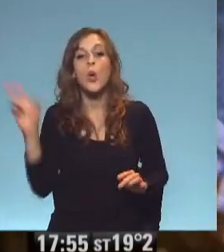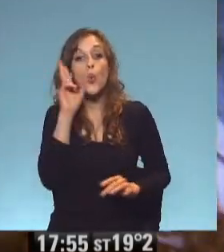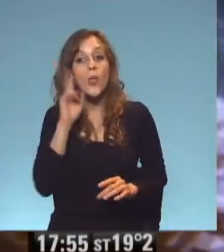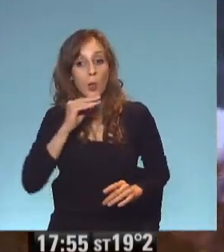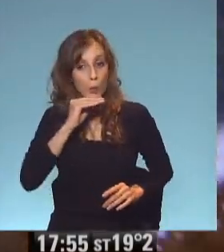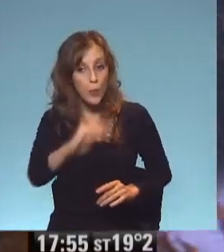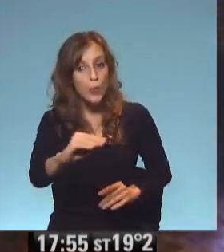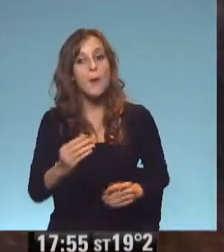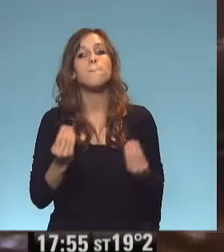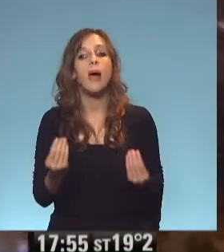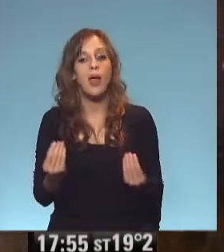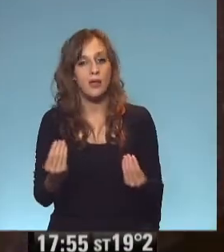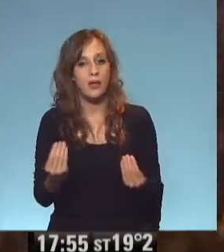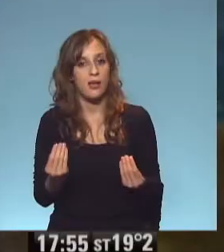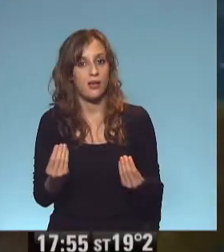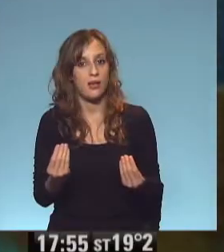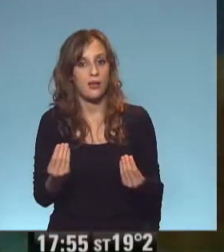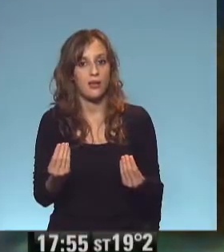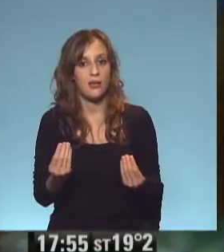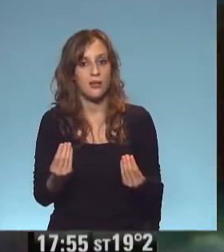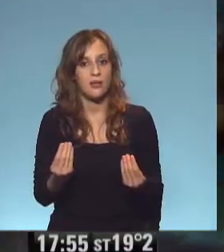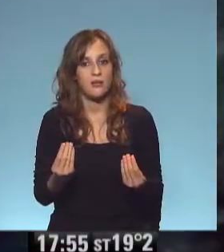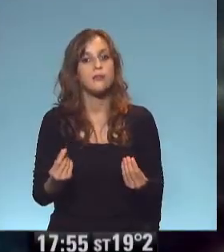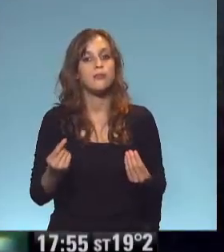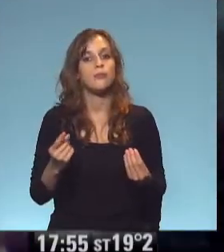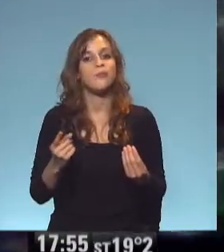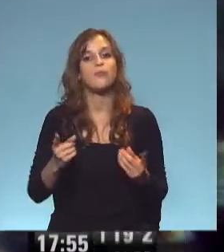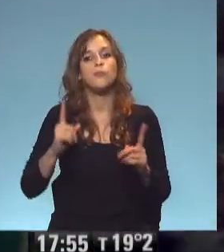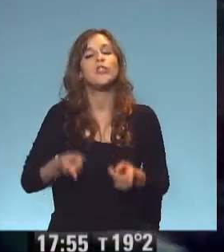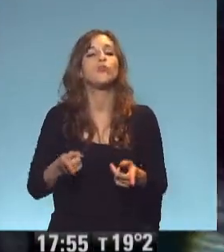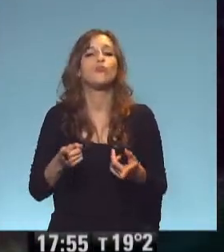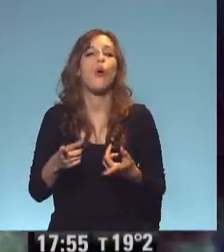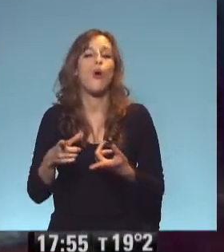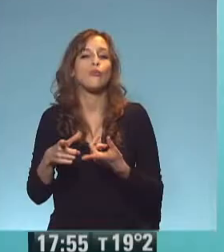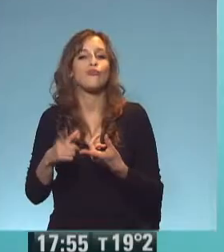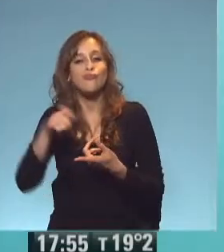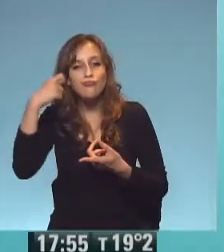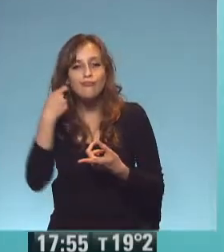para evitar choques entre los individuos que se están alimentando juntos.